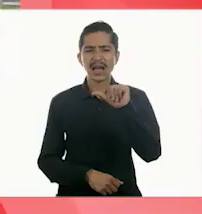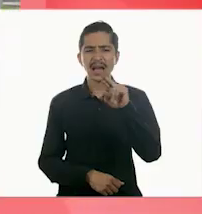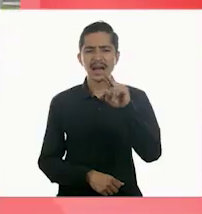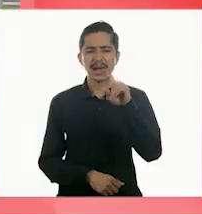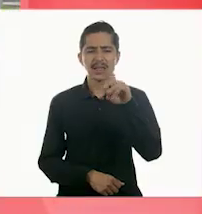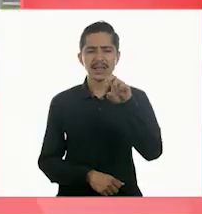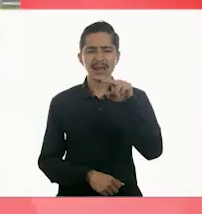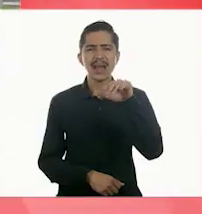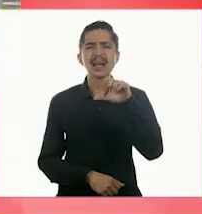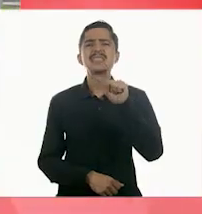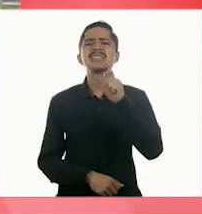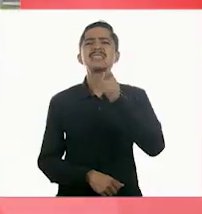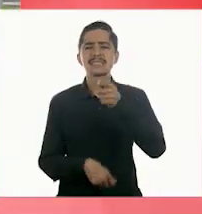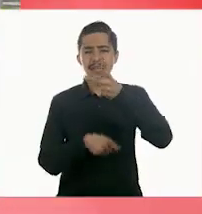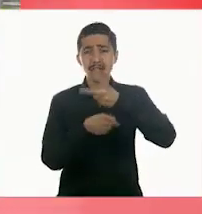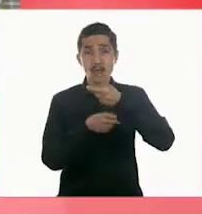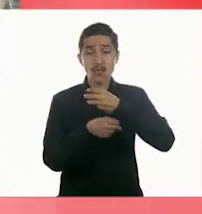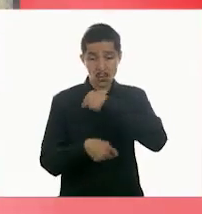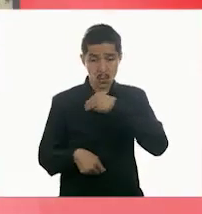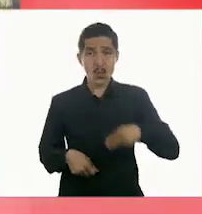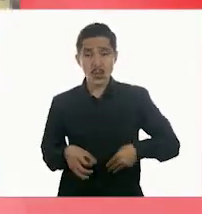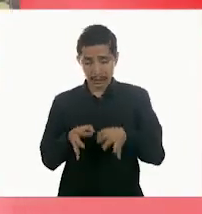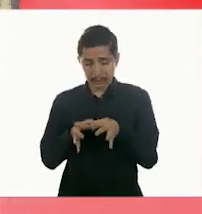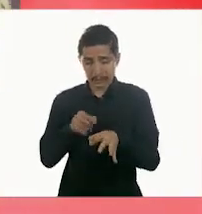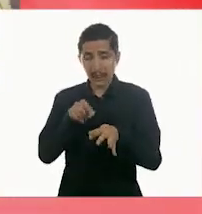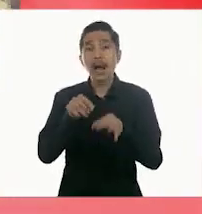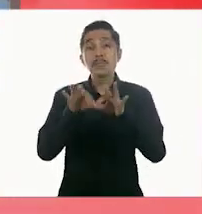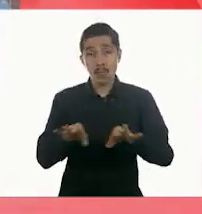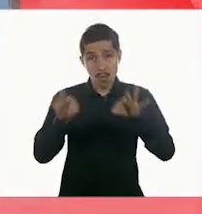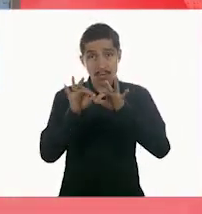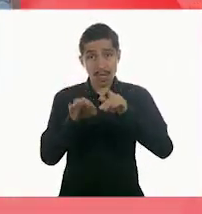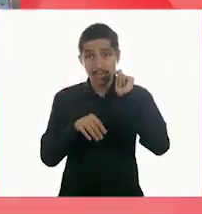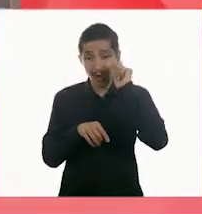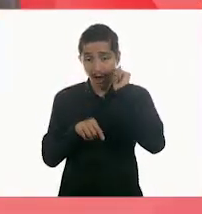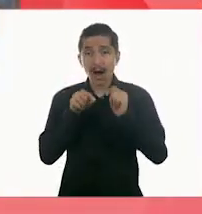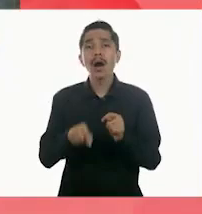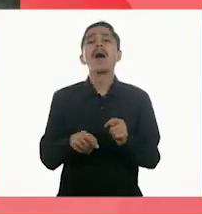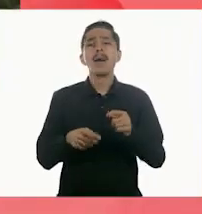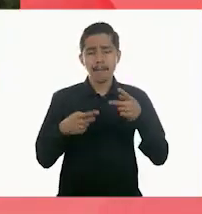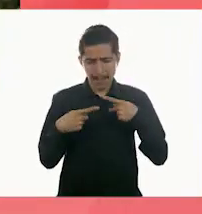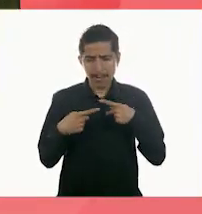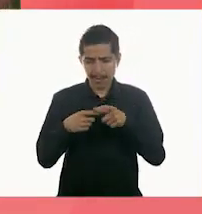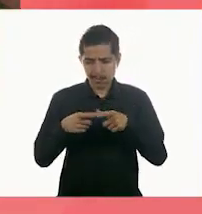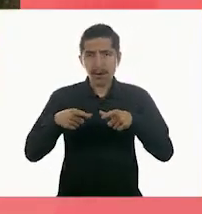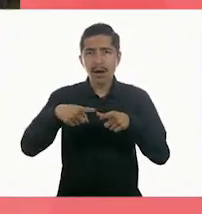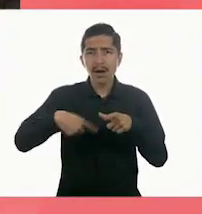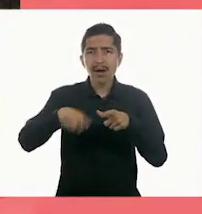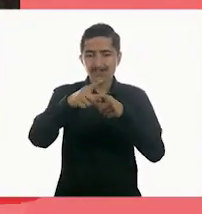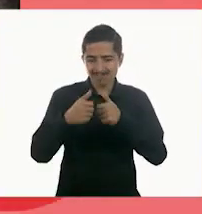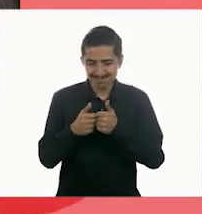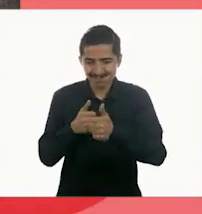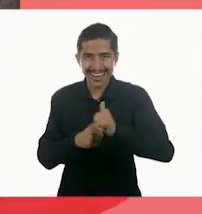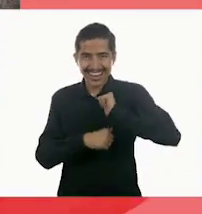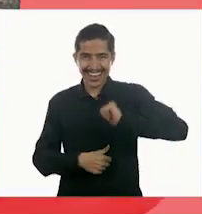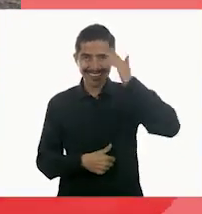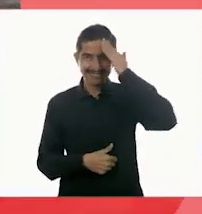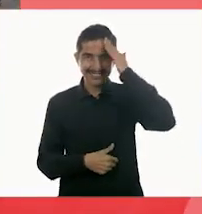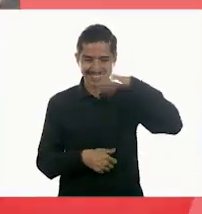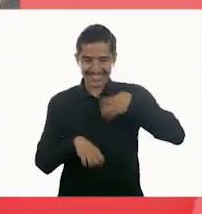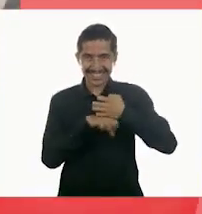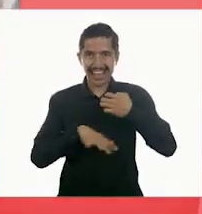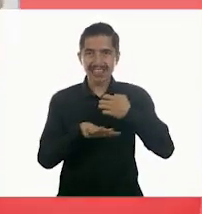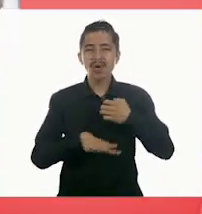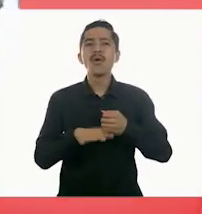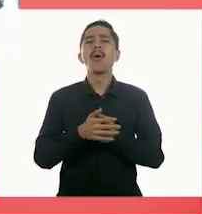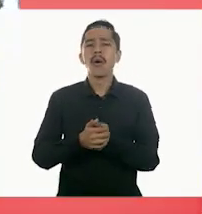Cárdenas es el segundo municipio en importancia de Tabasco, dada su población y ubicación para llegar a la capital del estado.